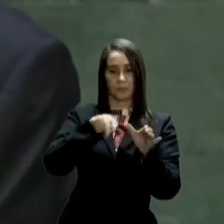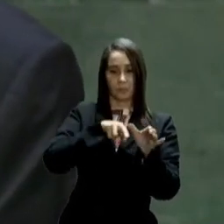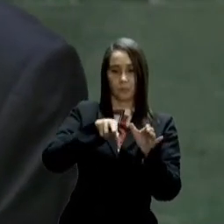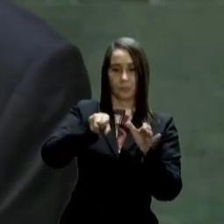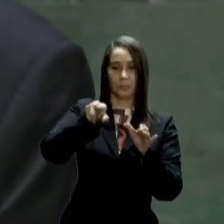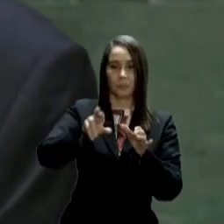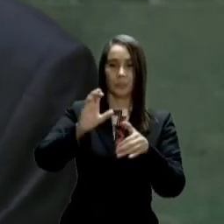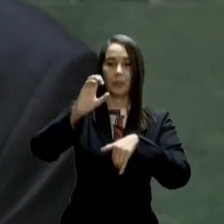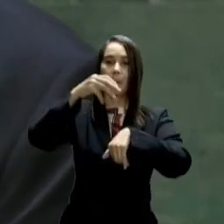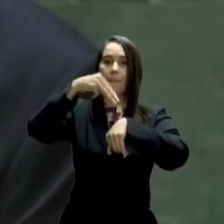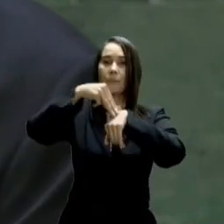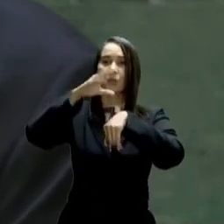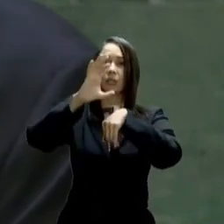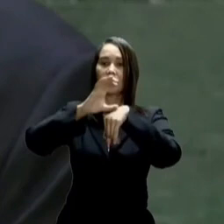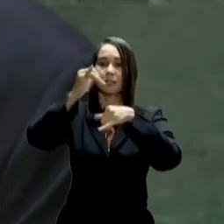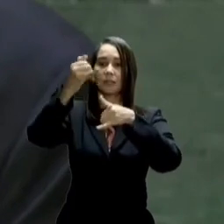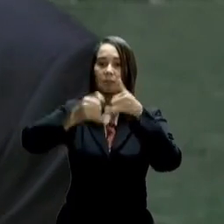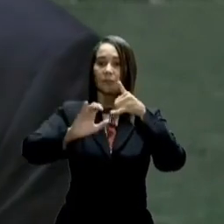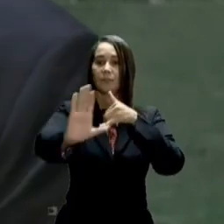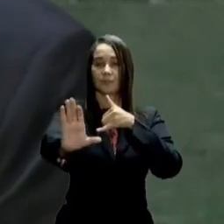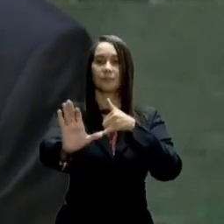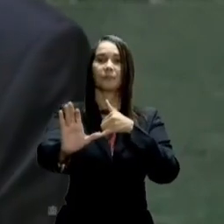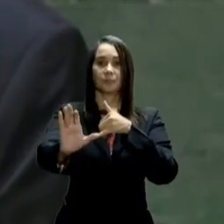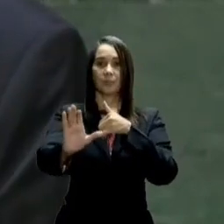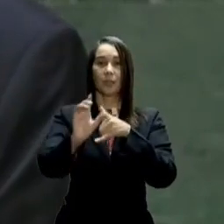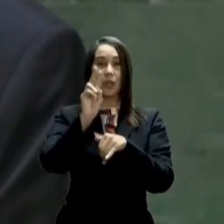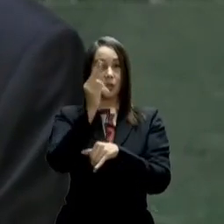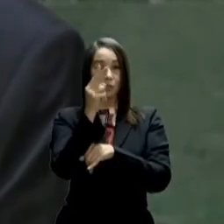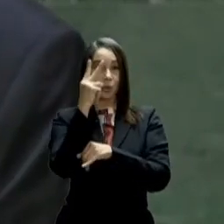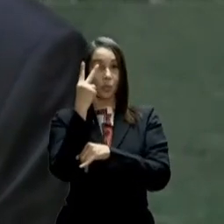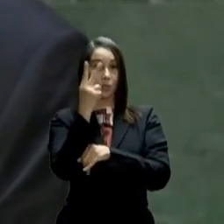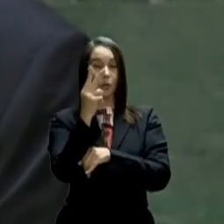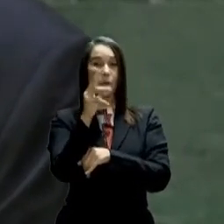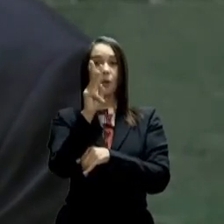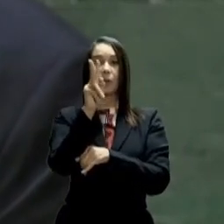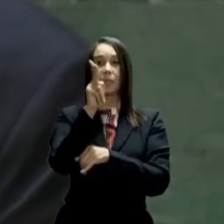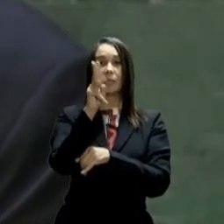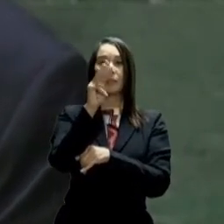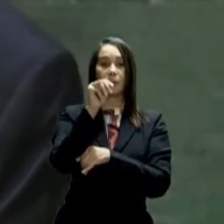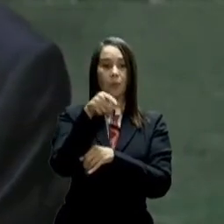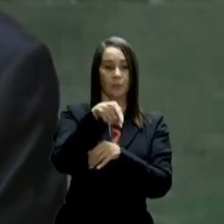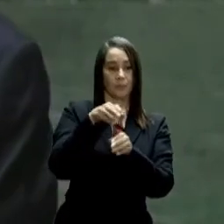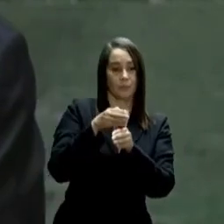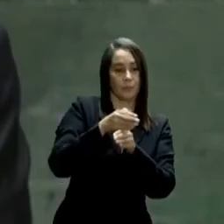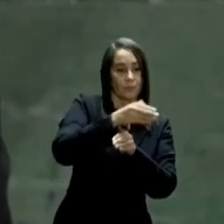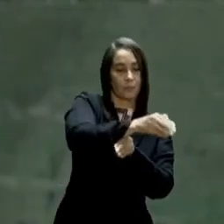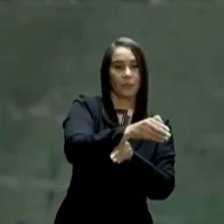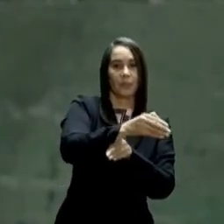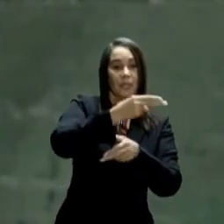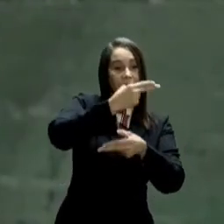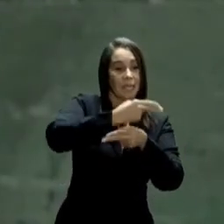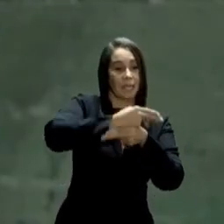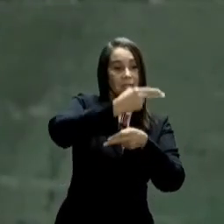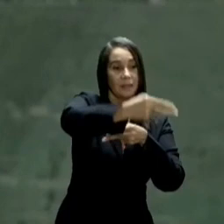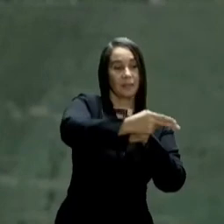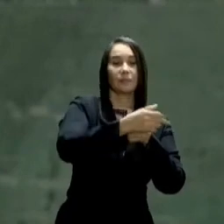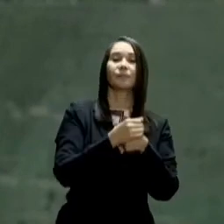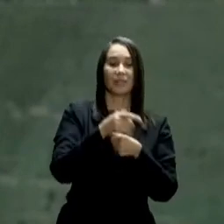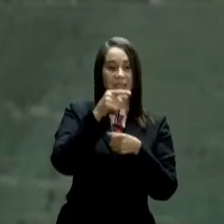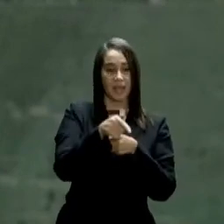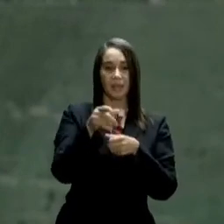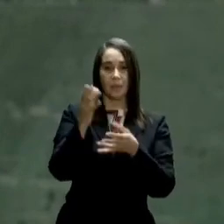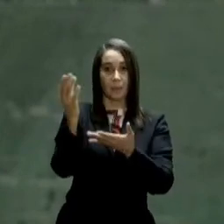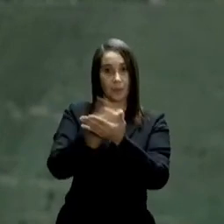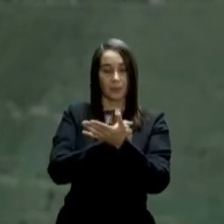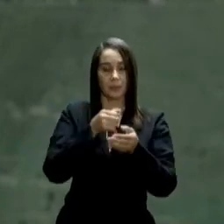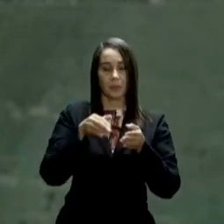Manzanillo en Montecristi. Solo 2 kilómetros entran en territorio haitiano. Y en ese pequeño tramo del lado de Haití es donde están